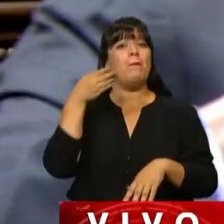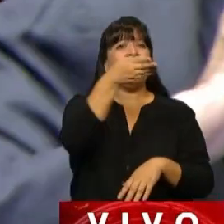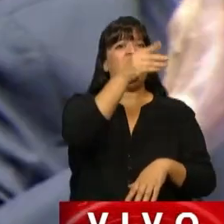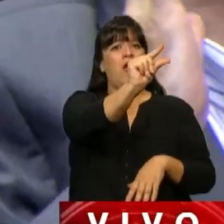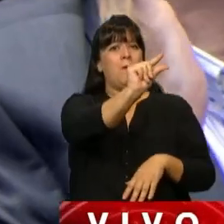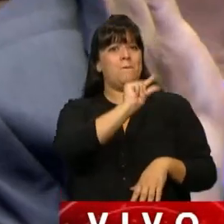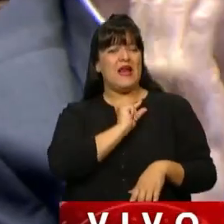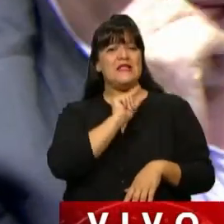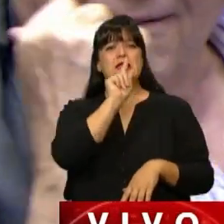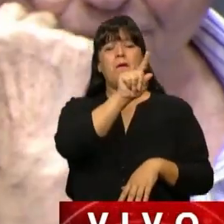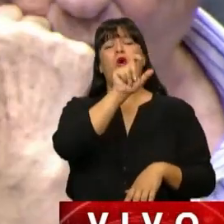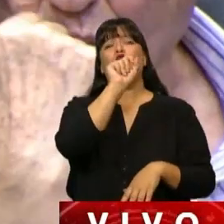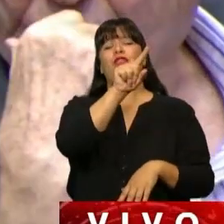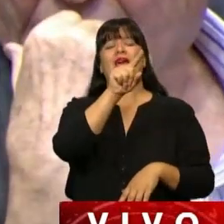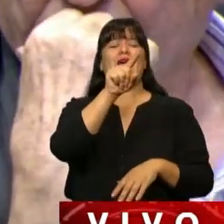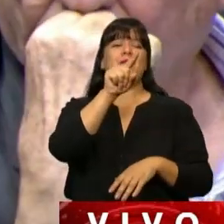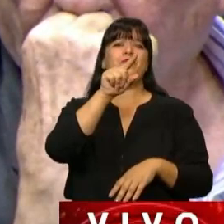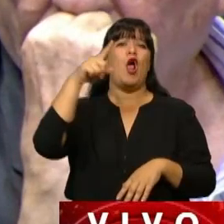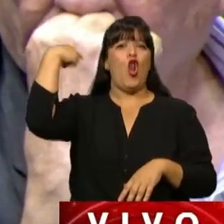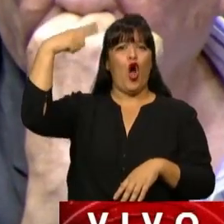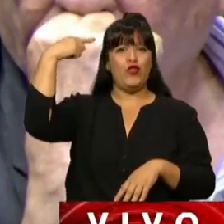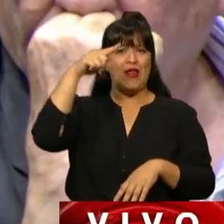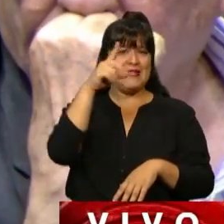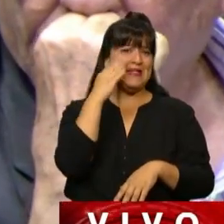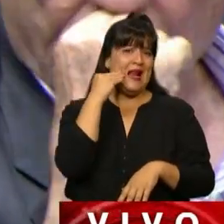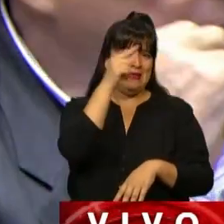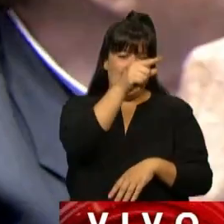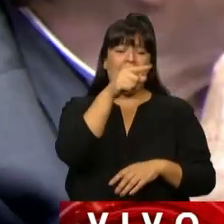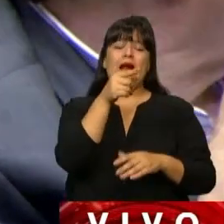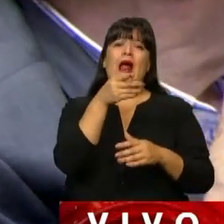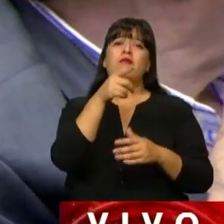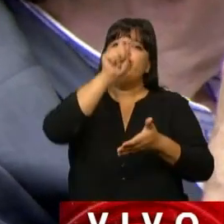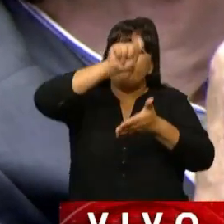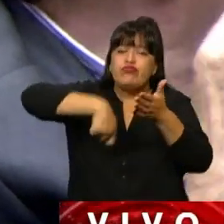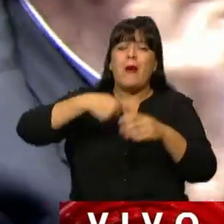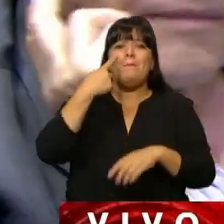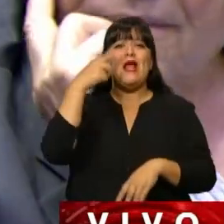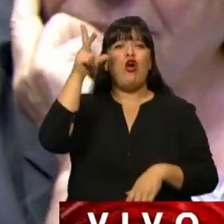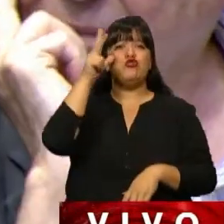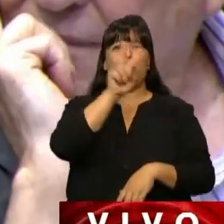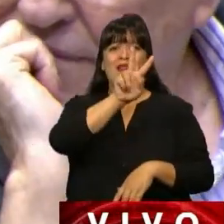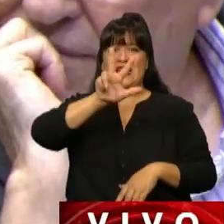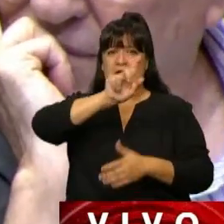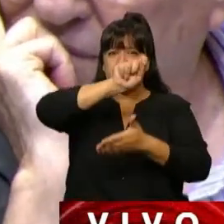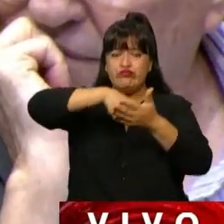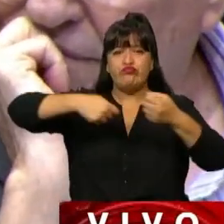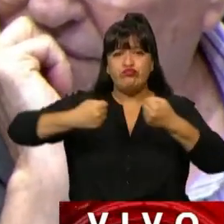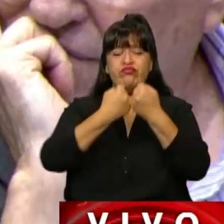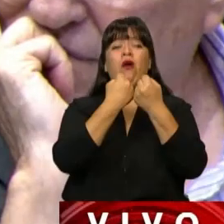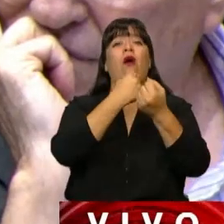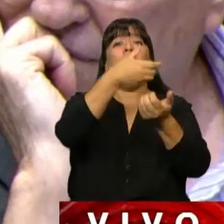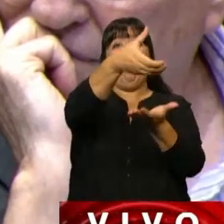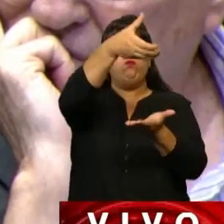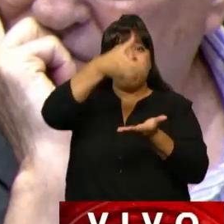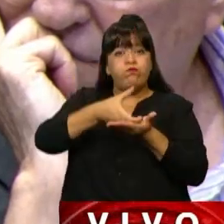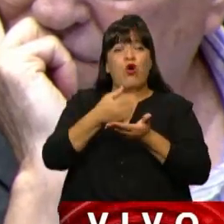crédito a la Baring Brothers de Londres, que se firma en 1823 y se desembolsa en